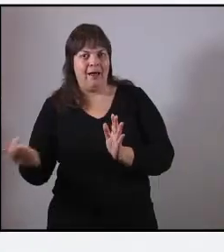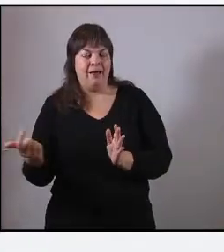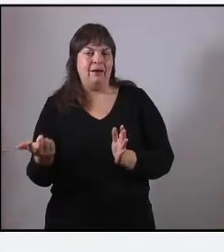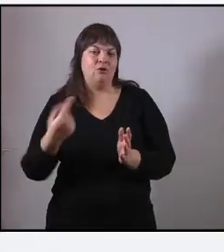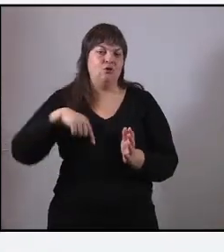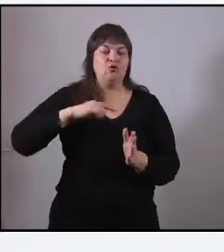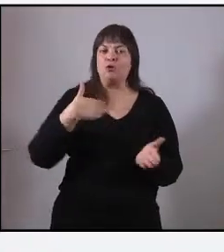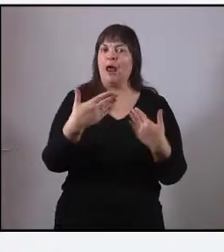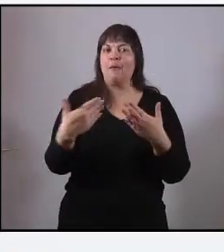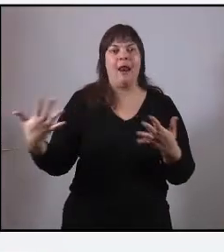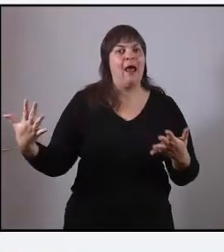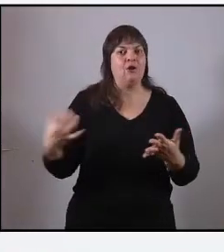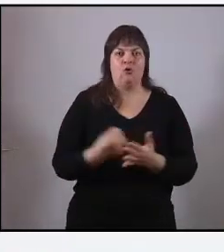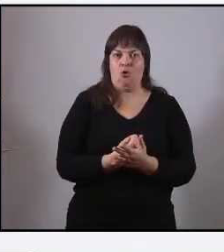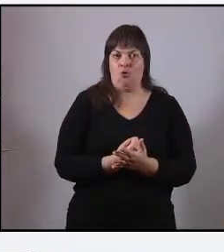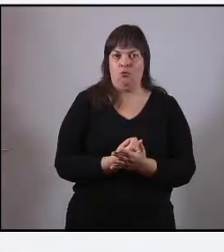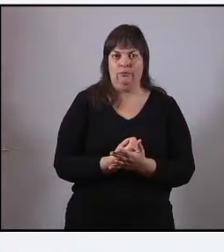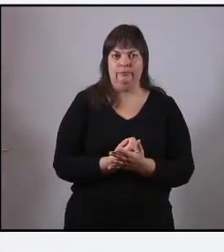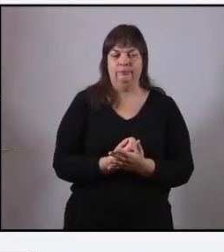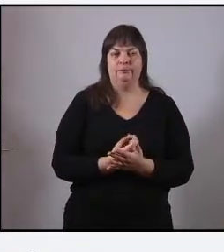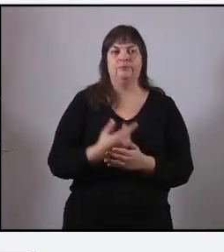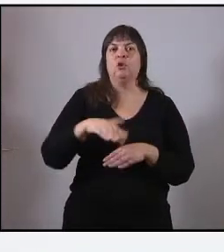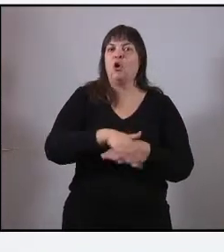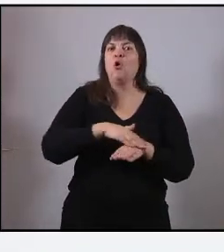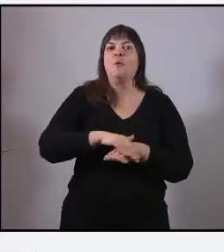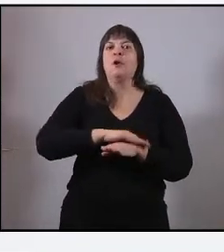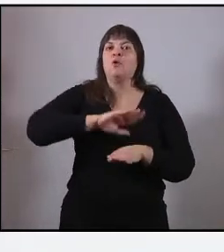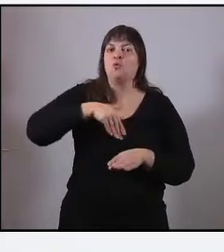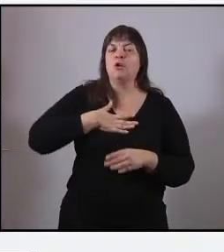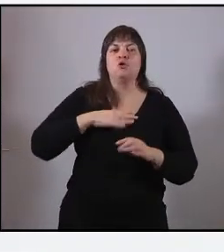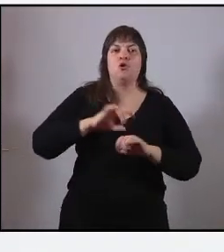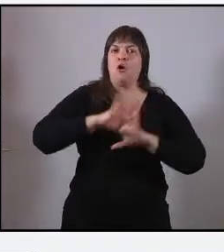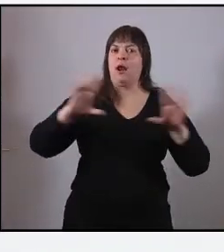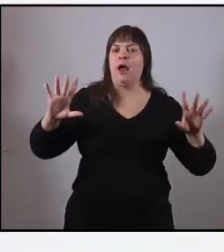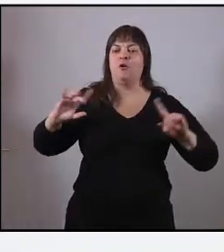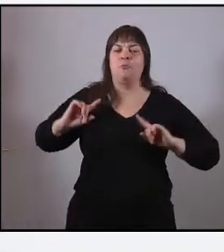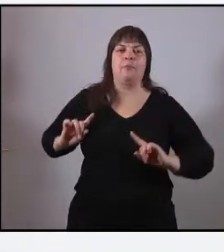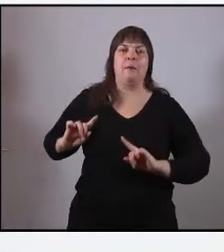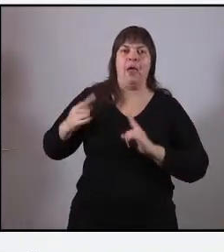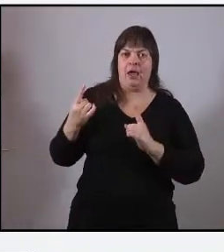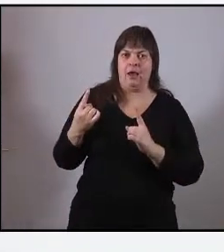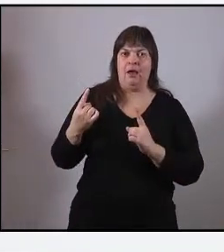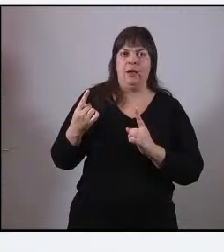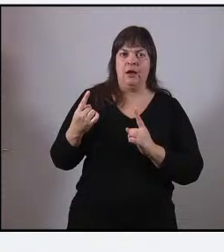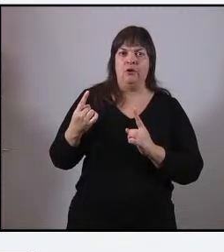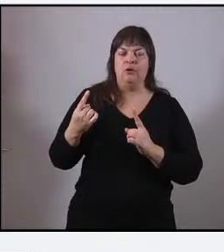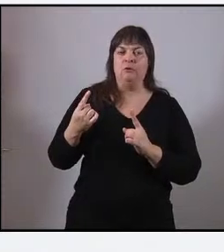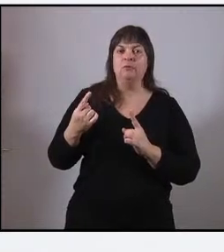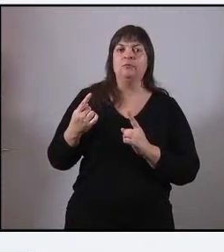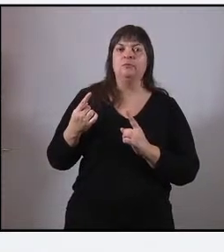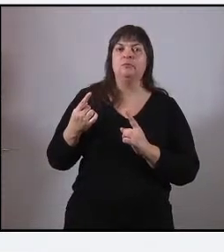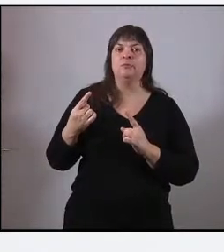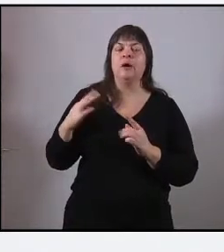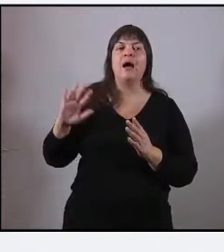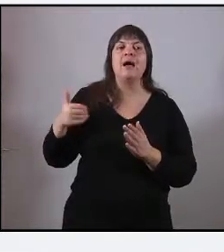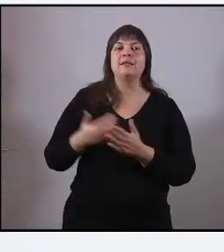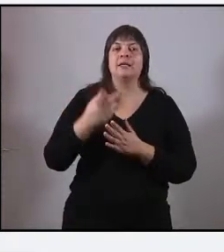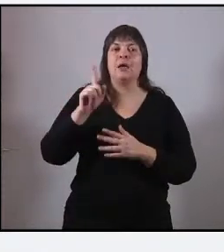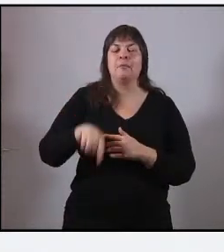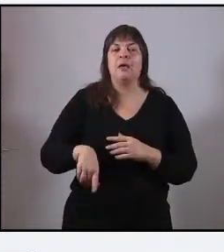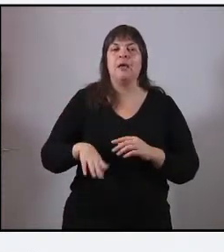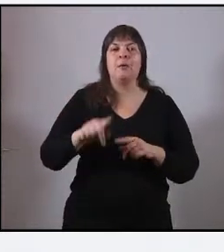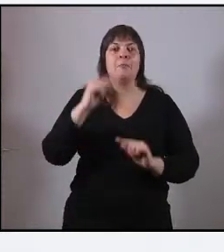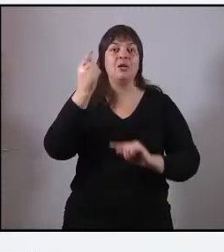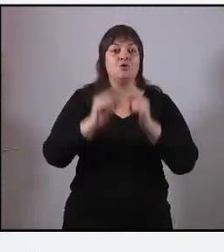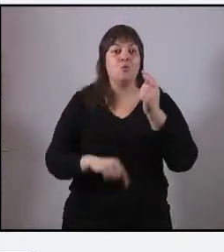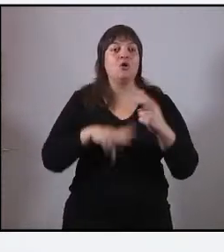de todo y con todo. Nuestro Gobierno ha sido muy claro desde el primer momento, lo ha sido hasta el punto de que cuando nos sentamos con los